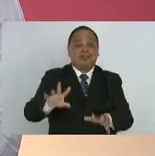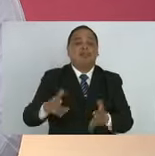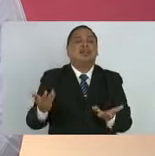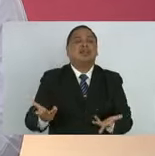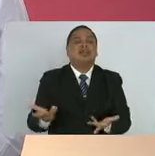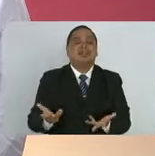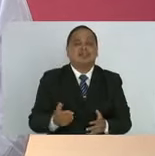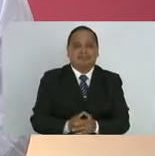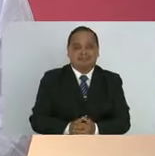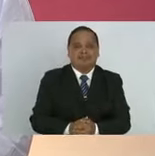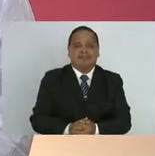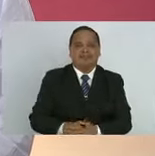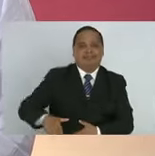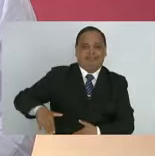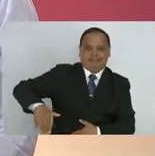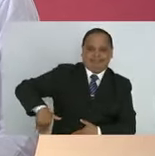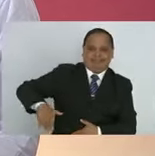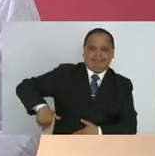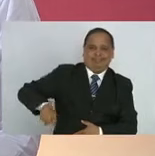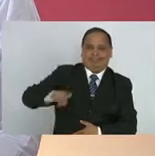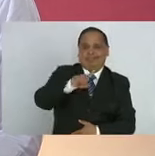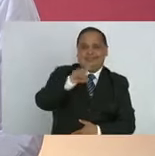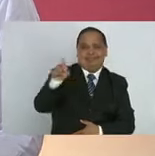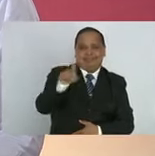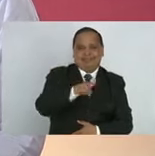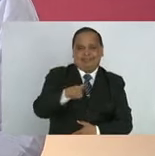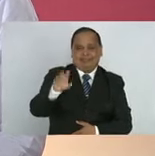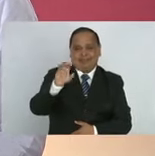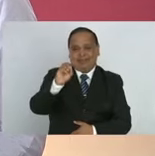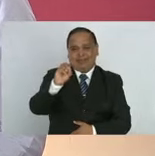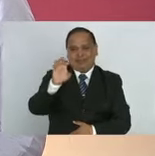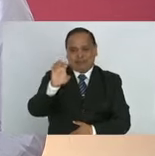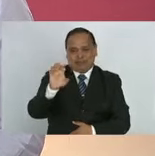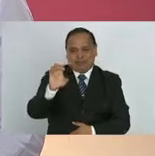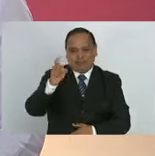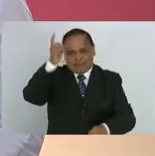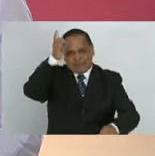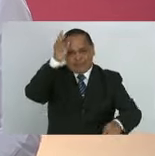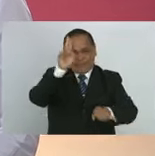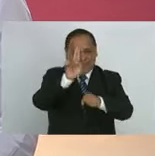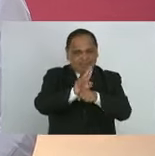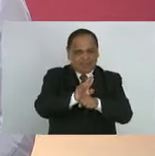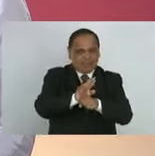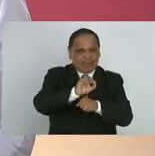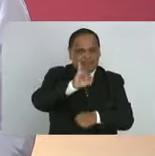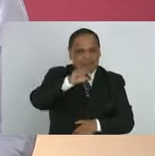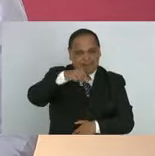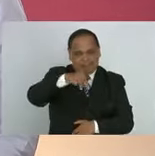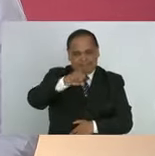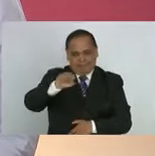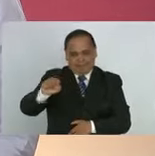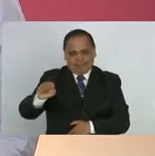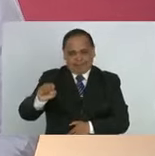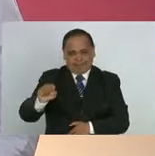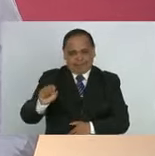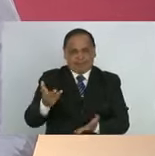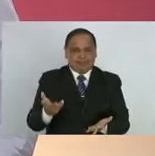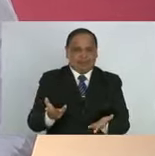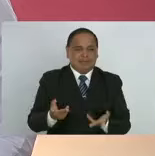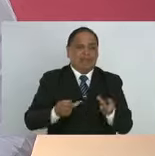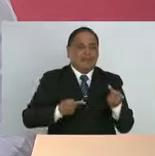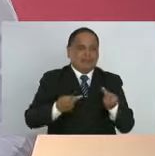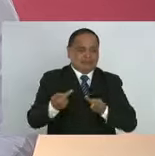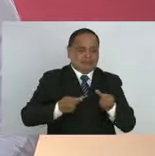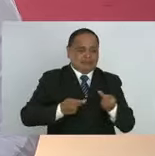lo mencionó Zoé Robledo, director del Seguro Social, ya estamos trabajando en 11